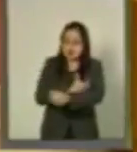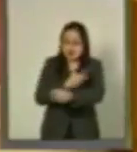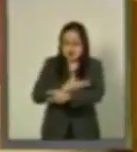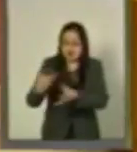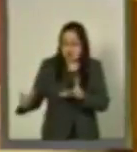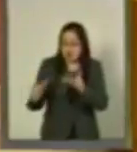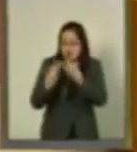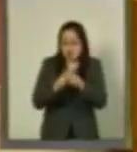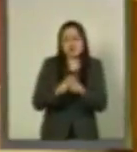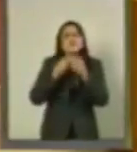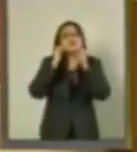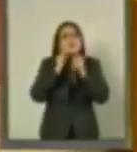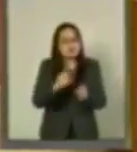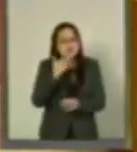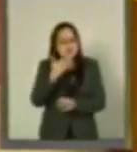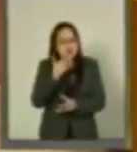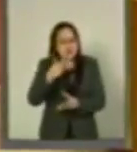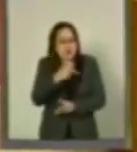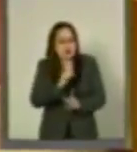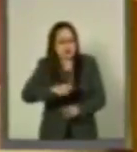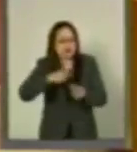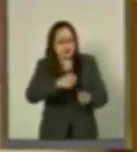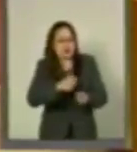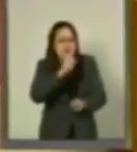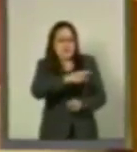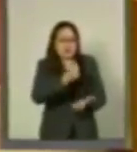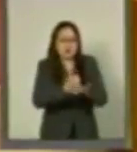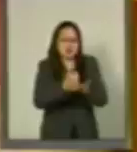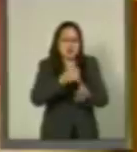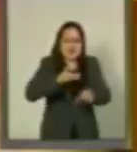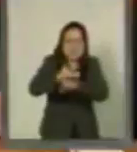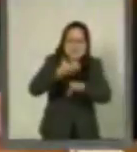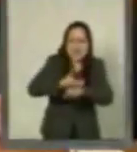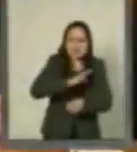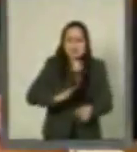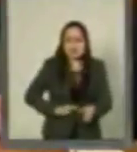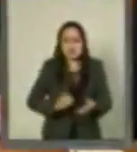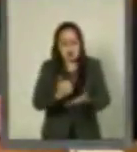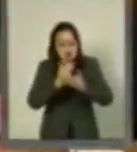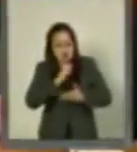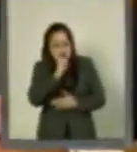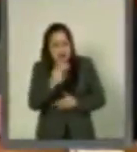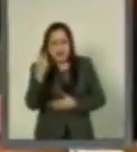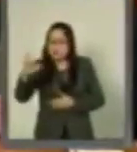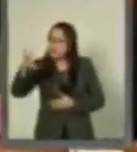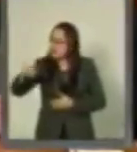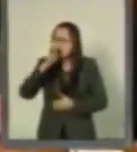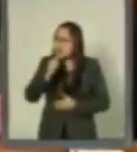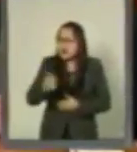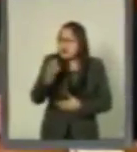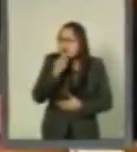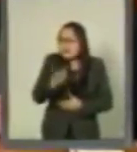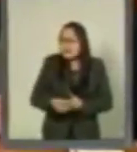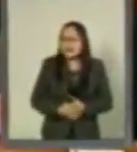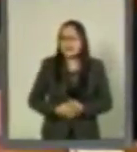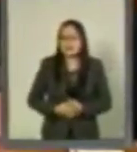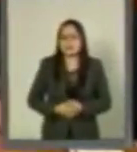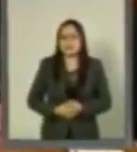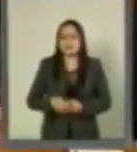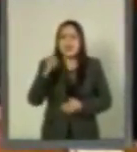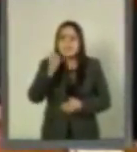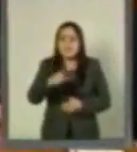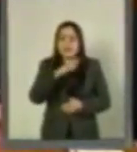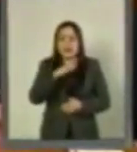pero no pueden ustedes decir no nos ayudan los estados ni los municipios. Por otra razón también,